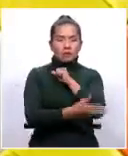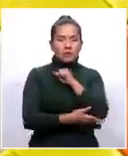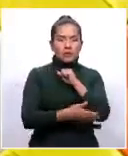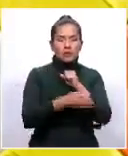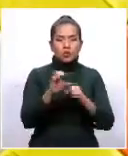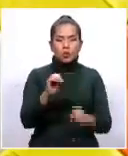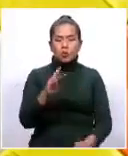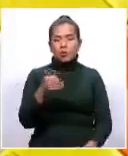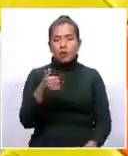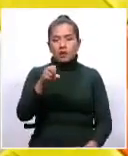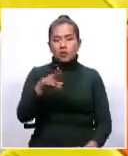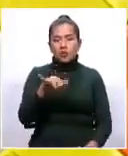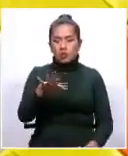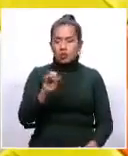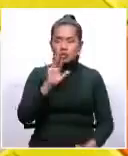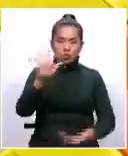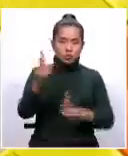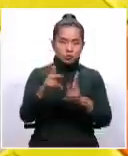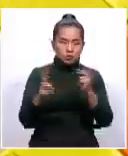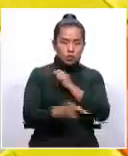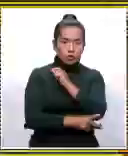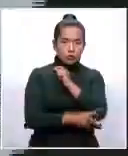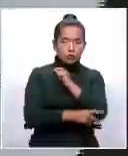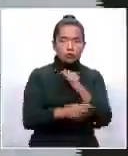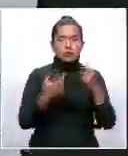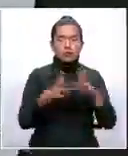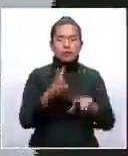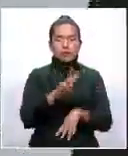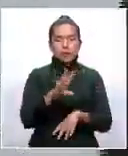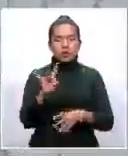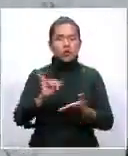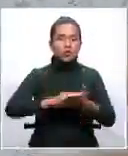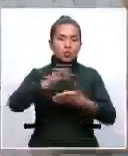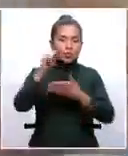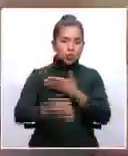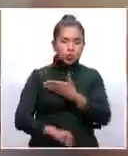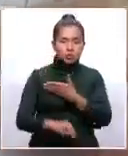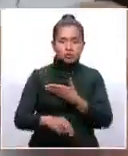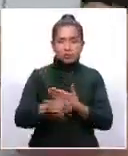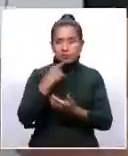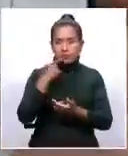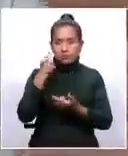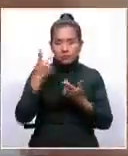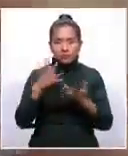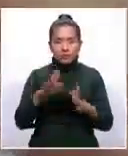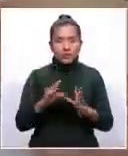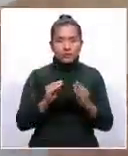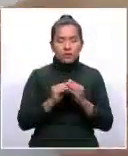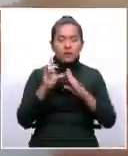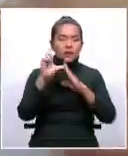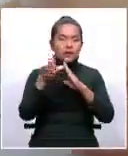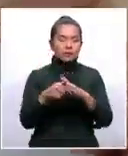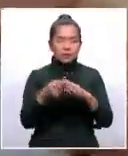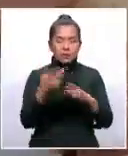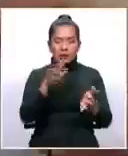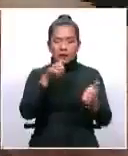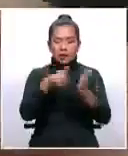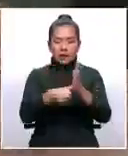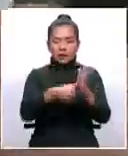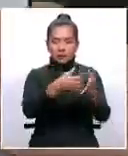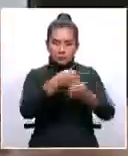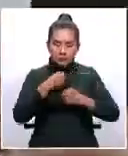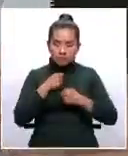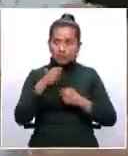provincia Omasuyos. Fecha 28 de junio, como pueden ver la nota, recibida por el